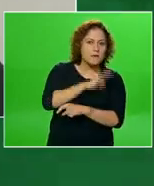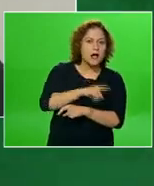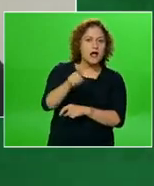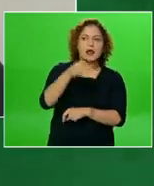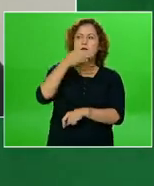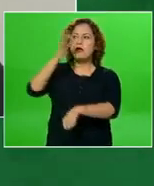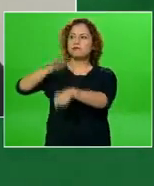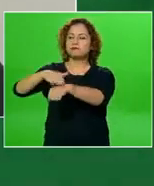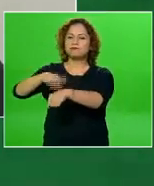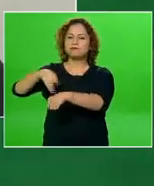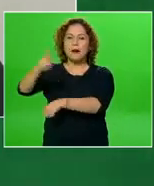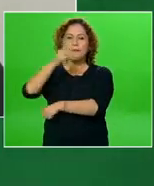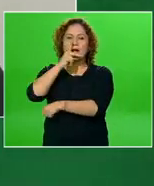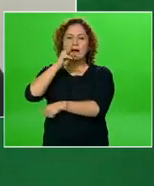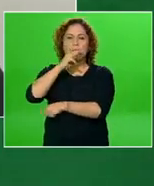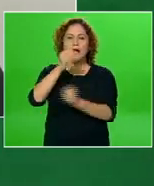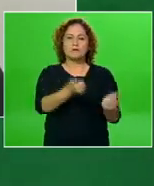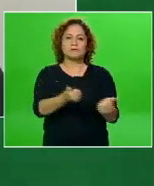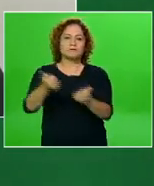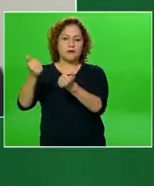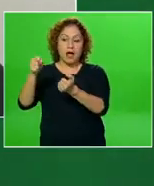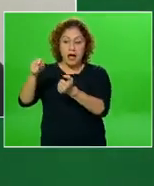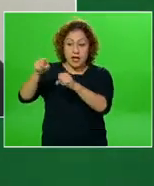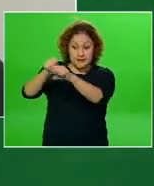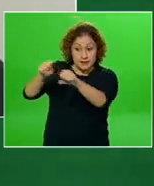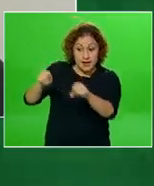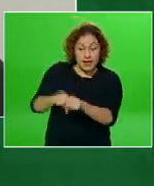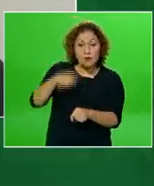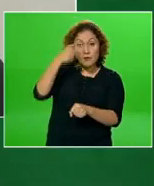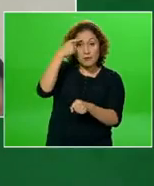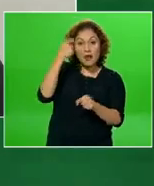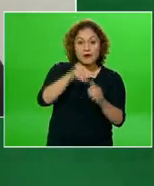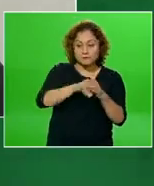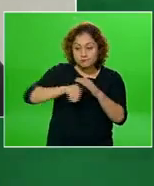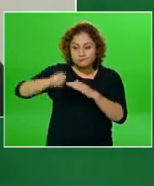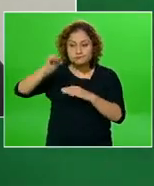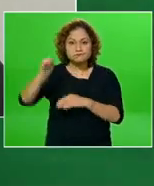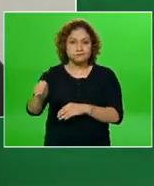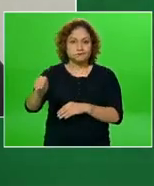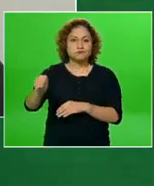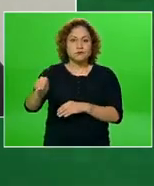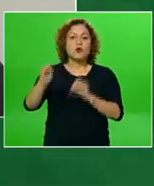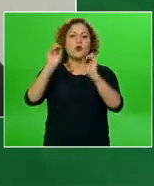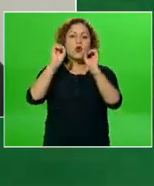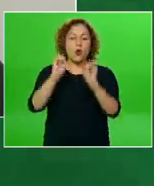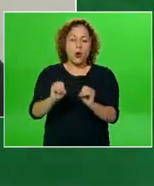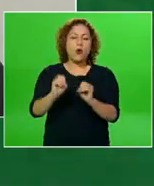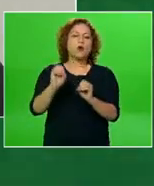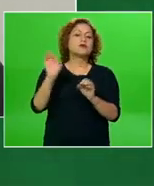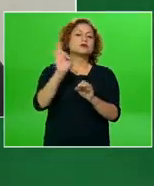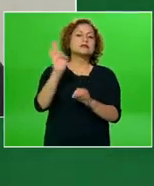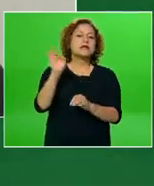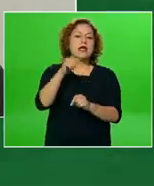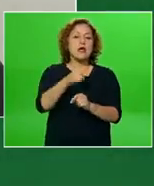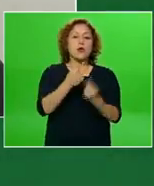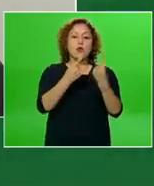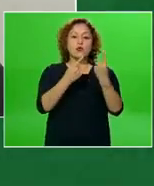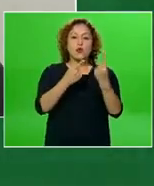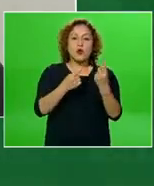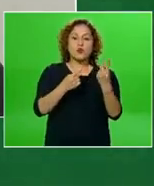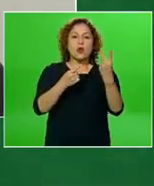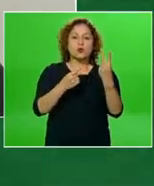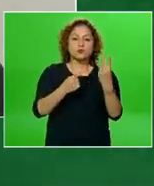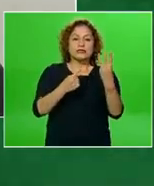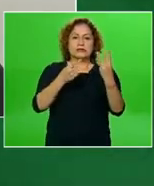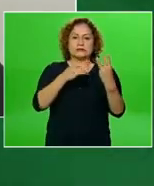poner a un salón en auto resguardo o podrán poner a un plantel completo en auto resguardo por